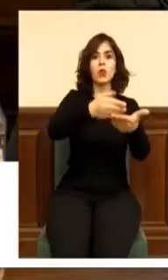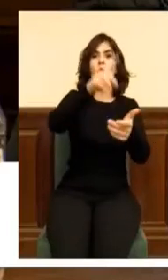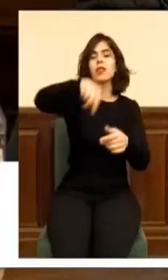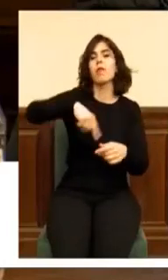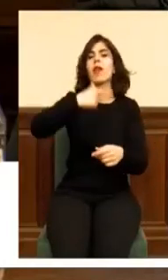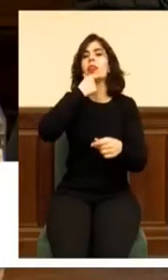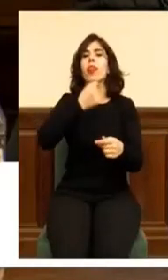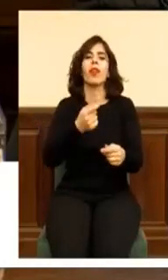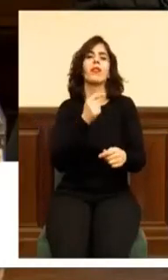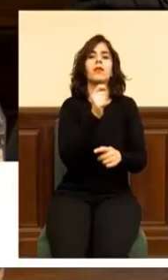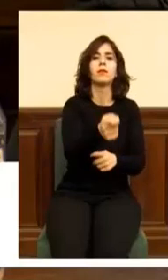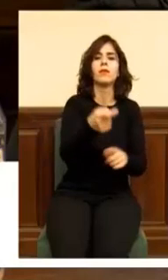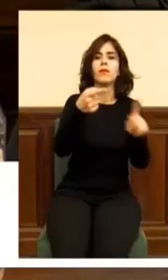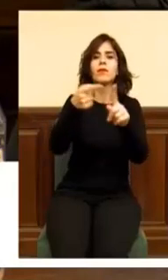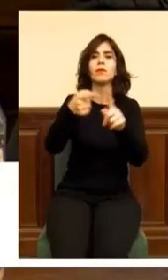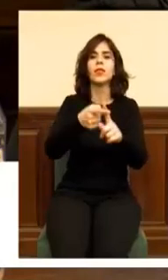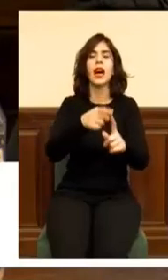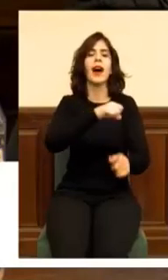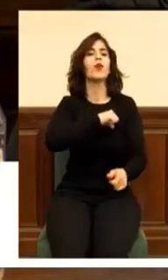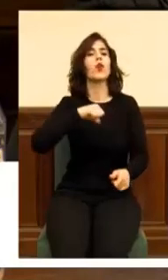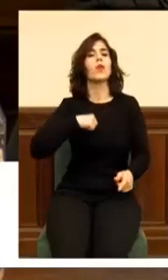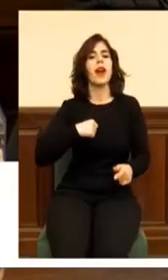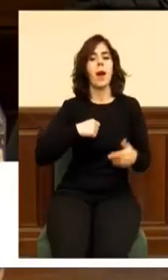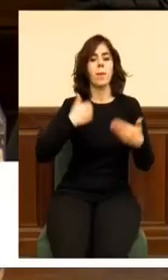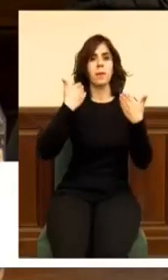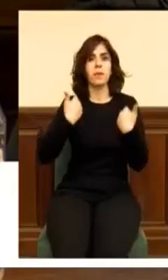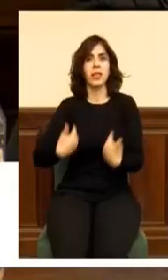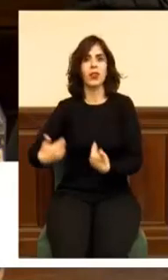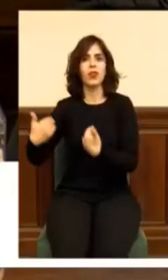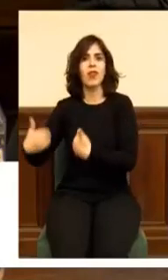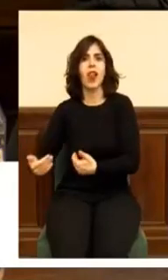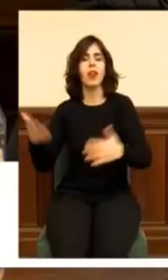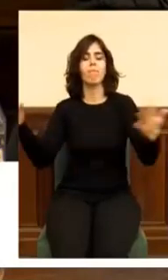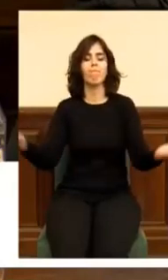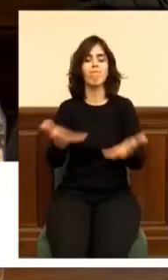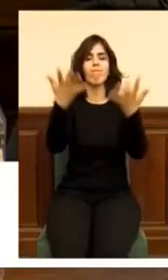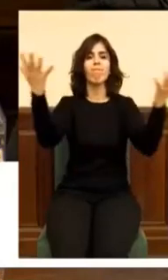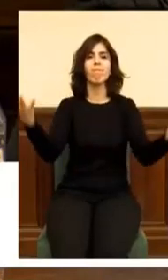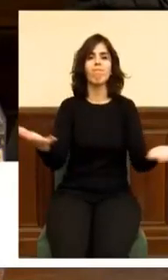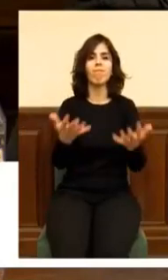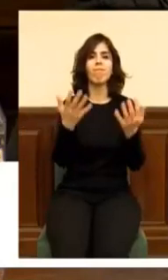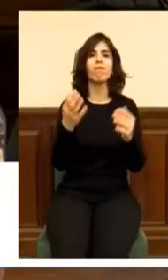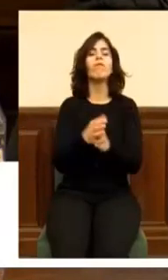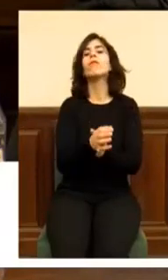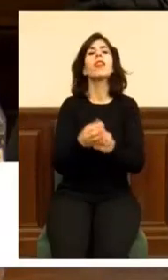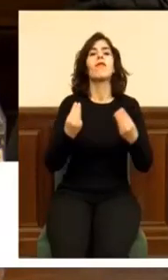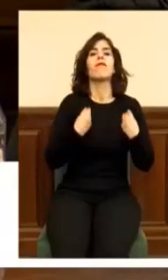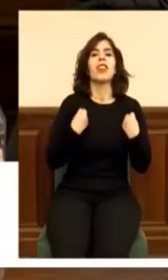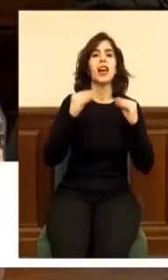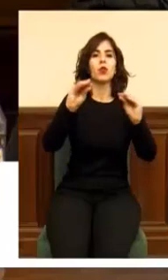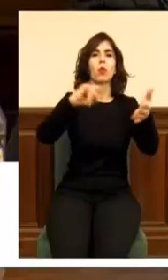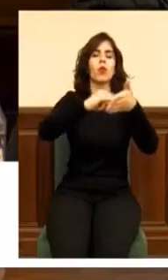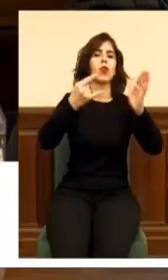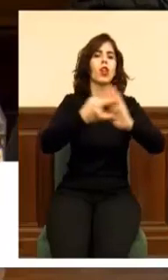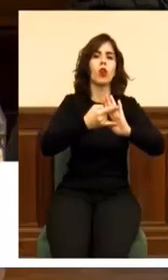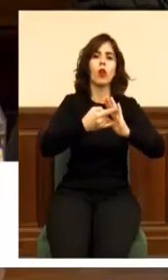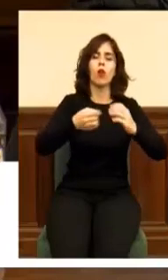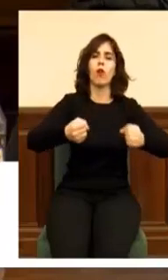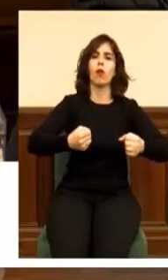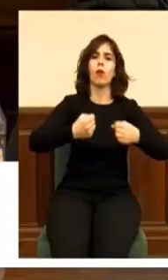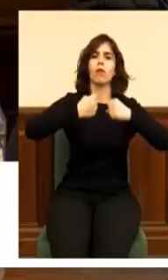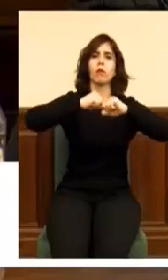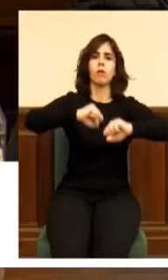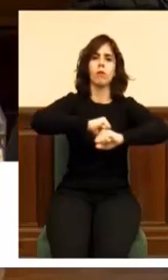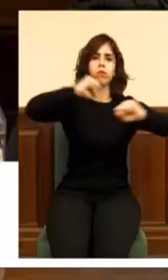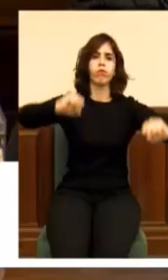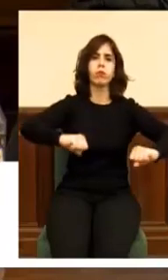para retomar la autonomía personal y un proyecto vital vigoroso tiene que ser uno de los